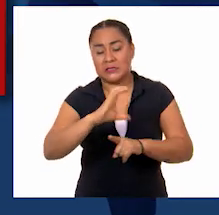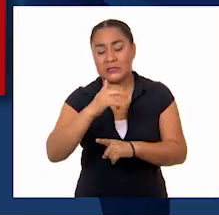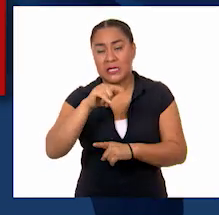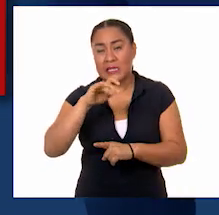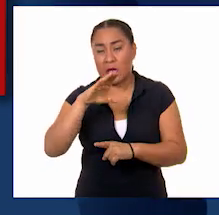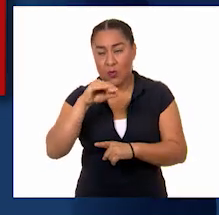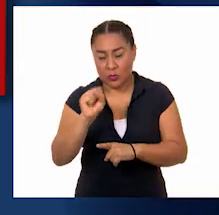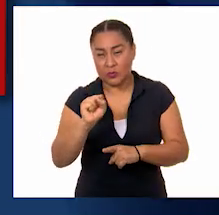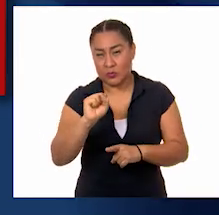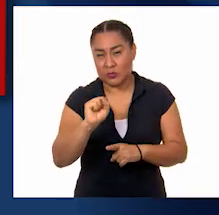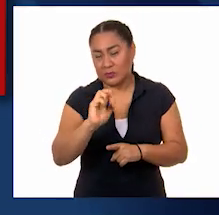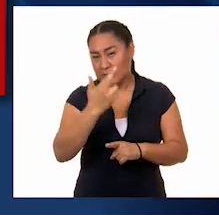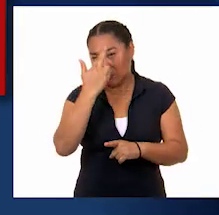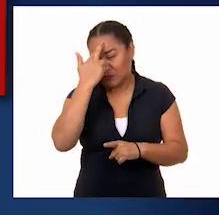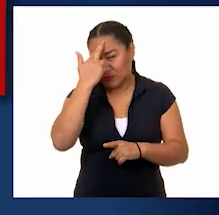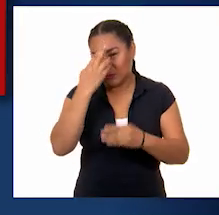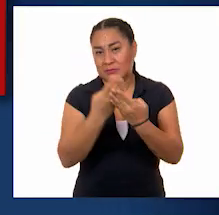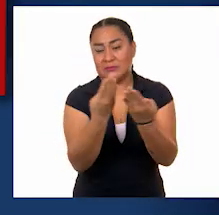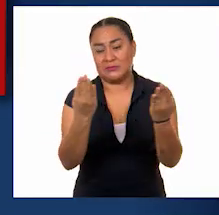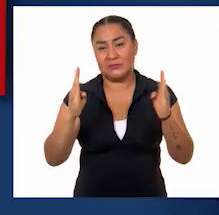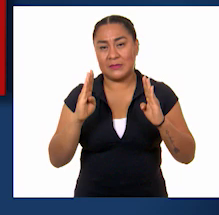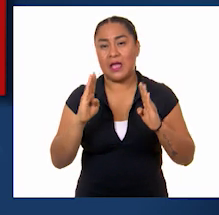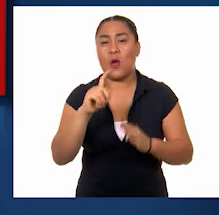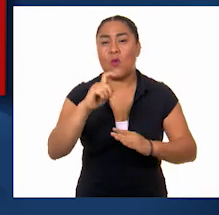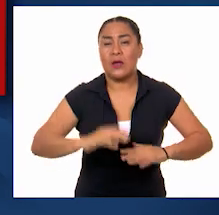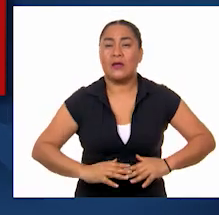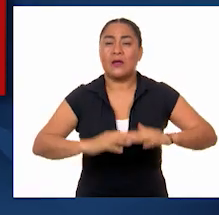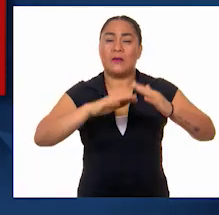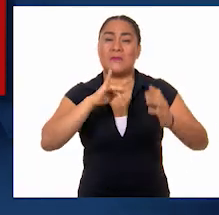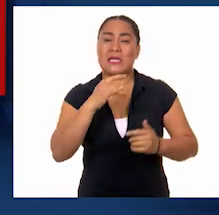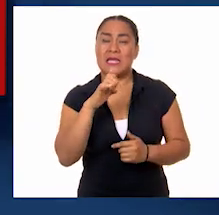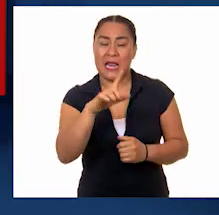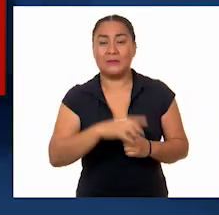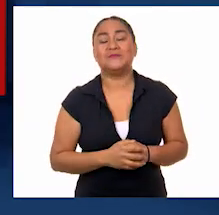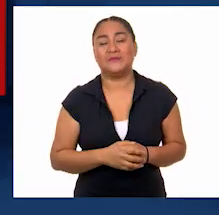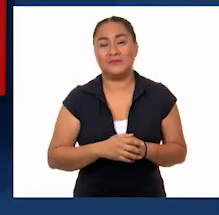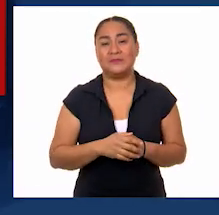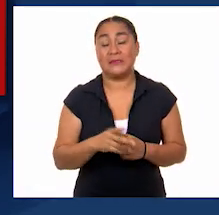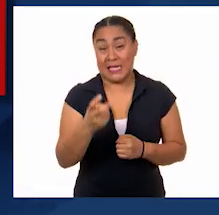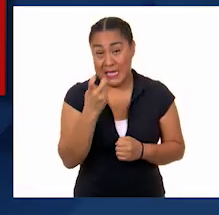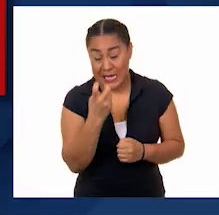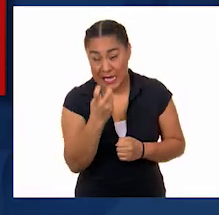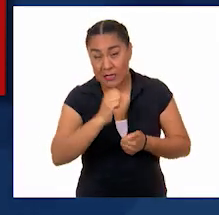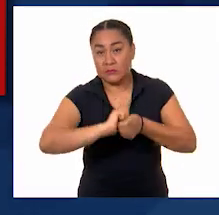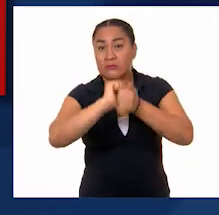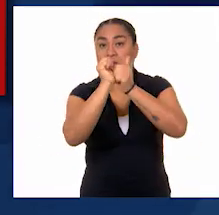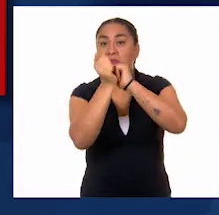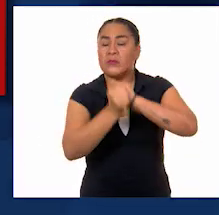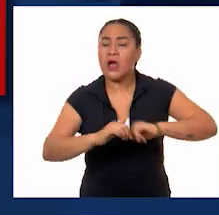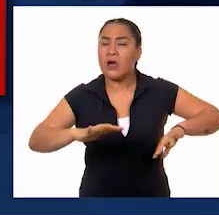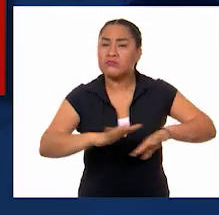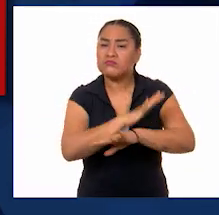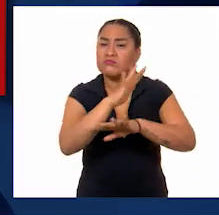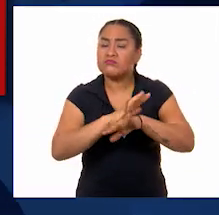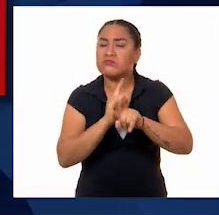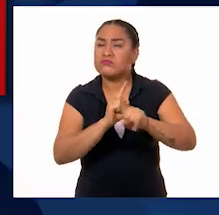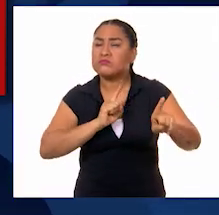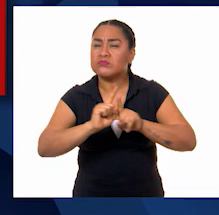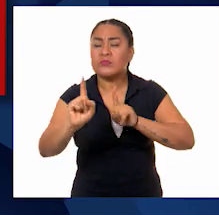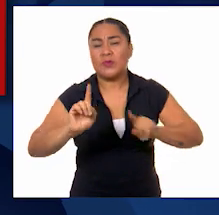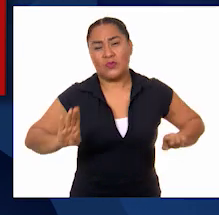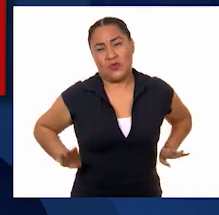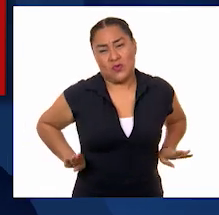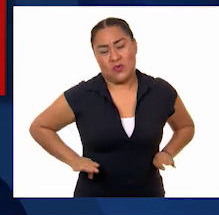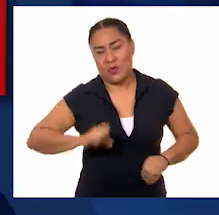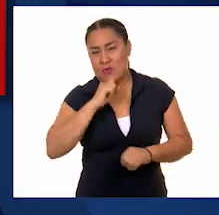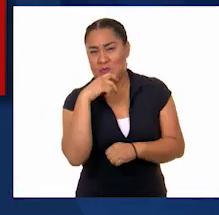que hicieron la presa Miguel de la Madrid. ¿Este proceso de desplazamiento cambió muchas formas tradicionales en la vida de